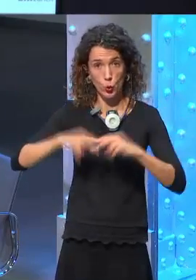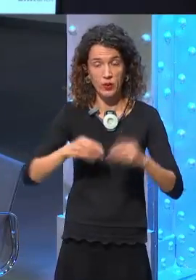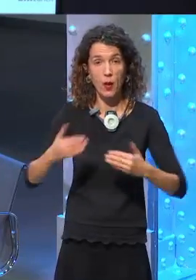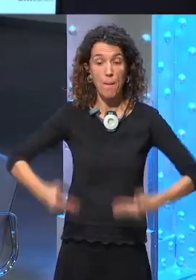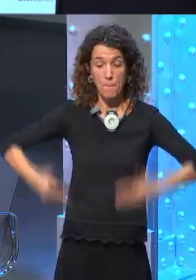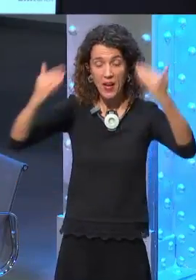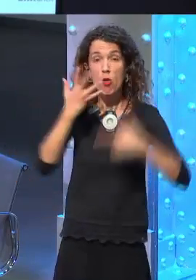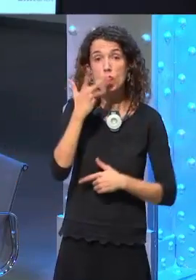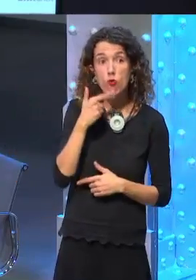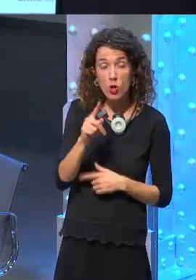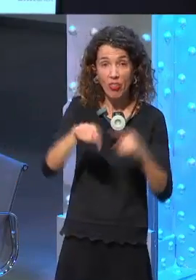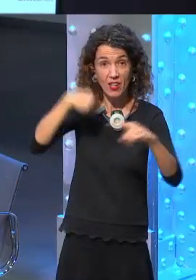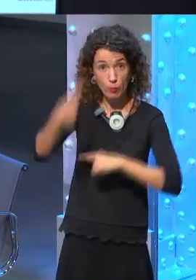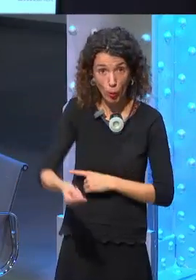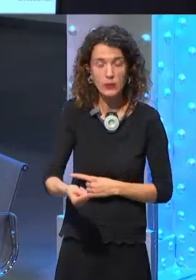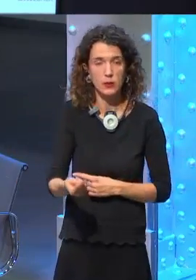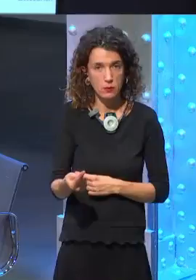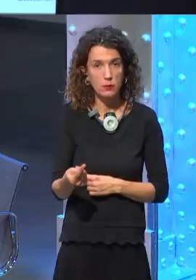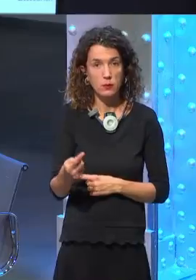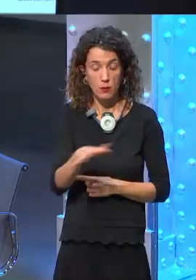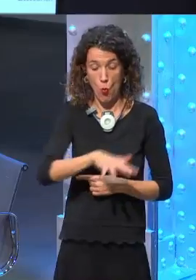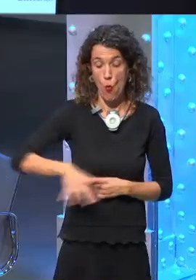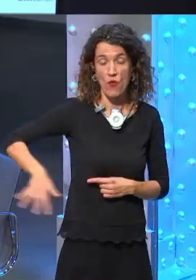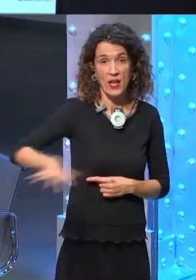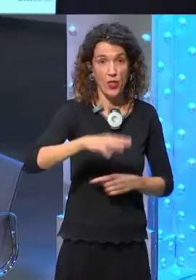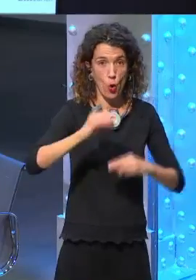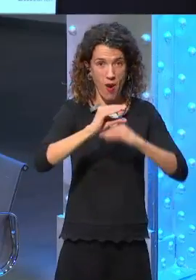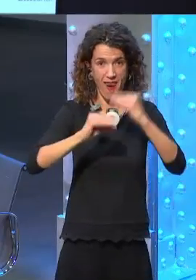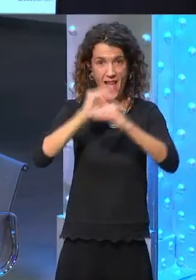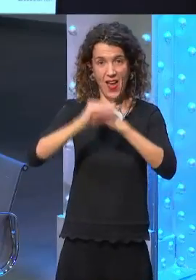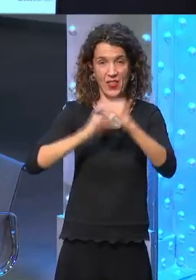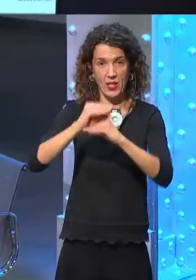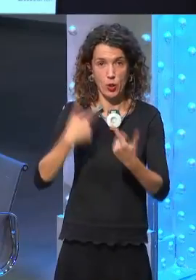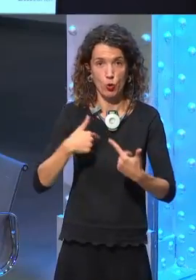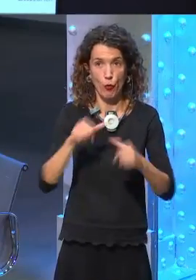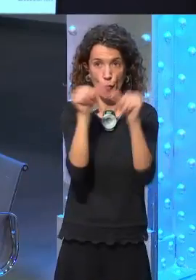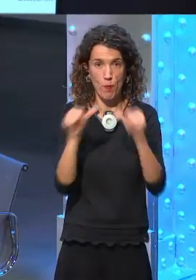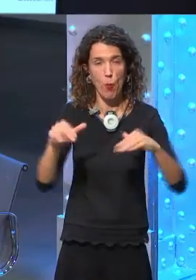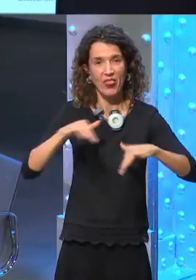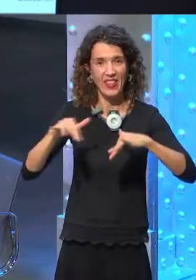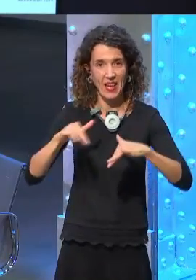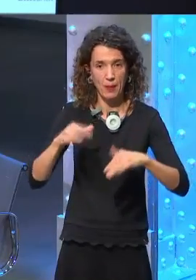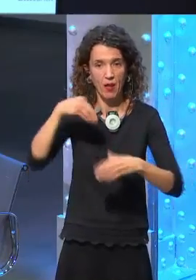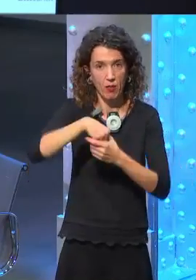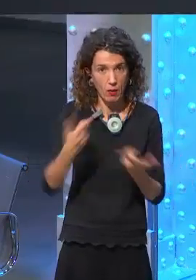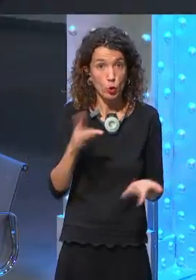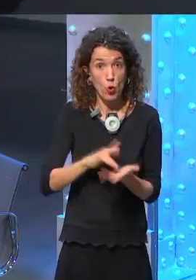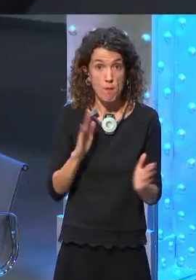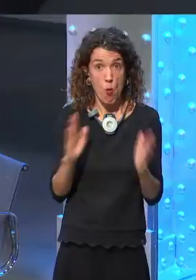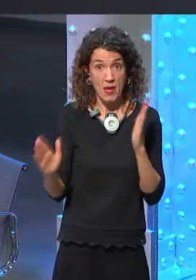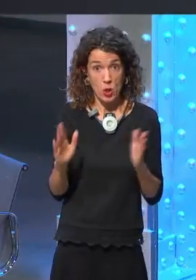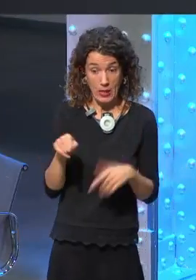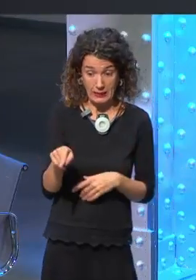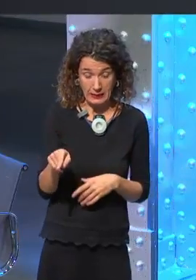estas paredes de color, y después la ubicación de los ladrillos se determina de forma dinámica. En el